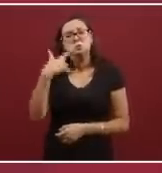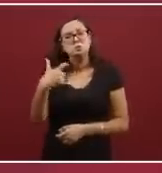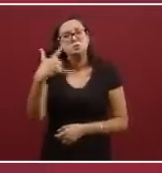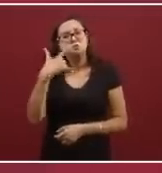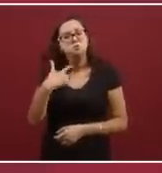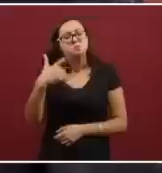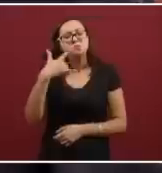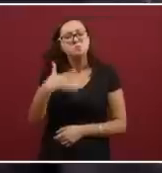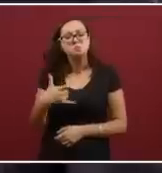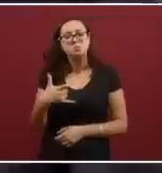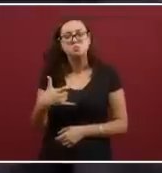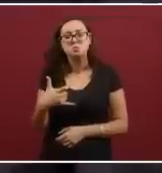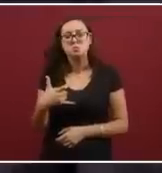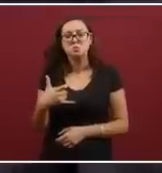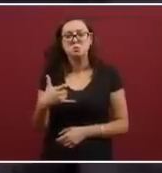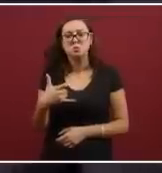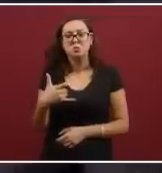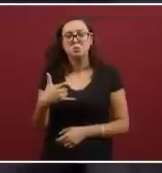los